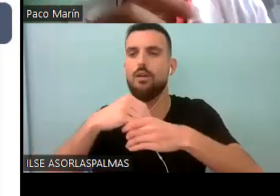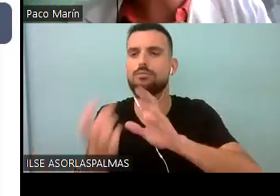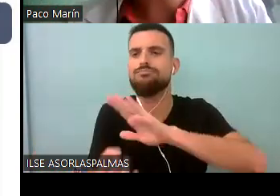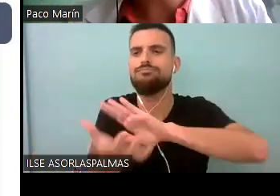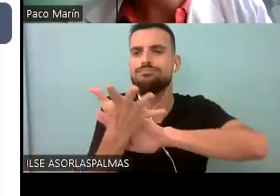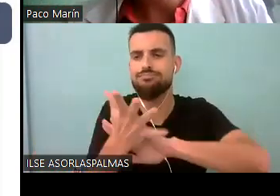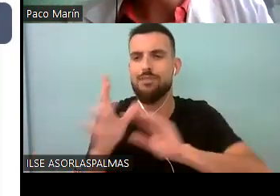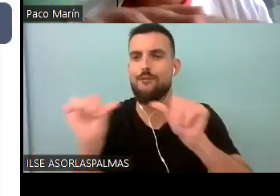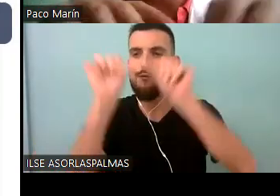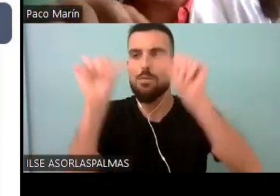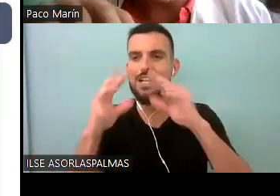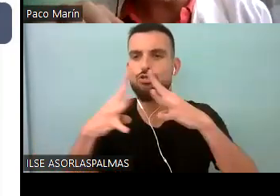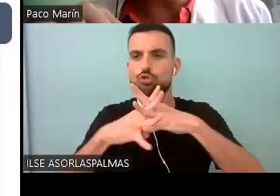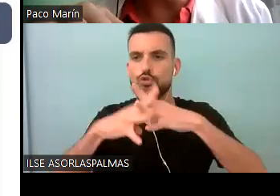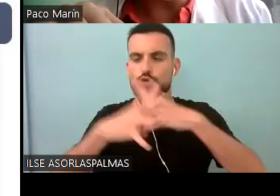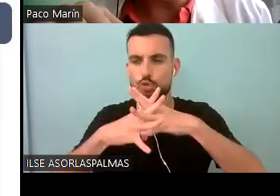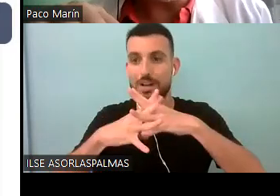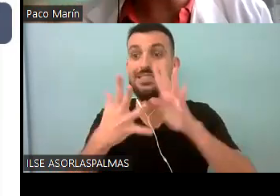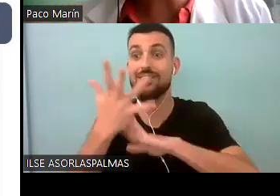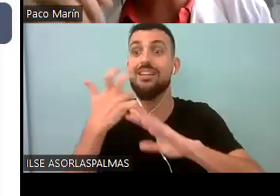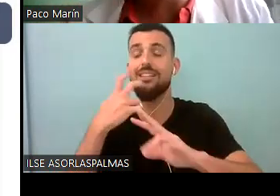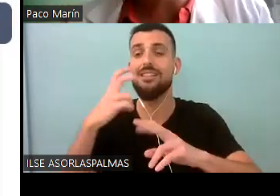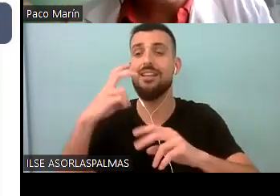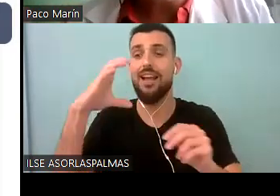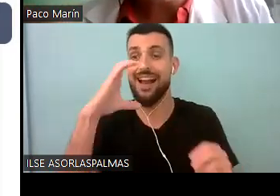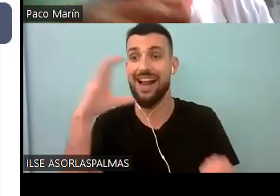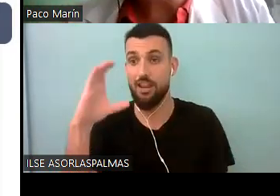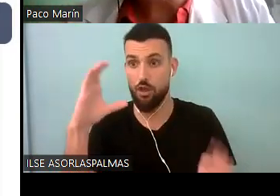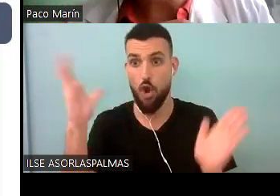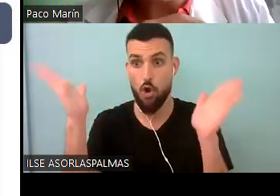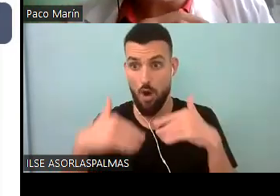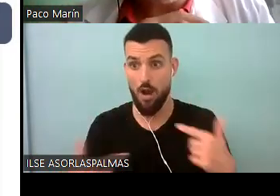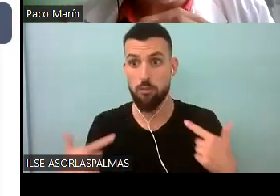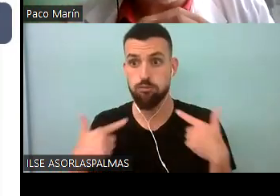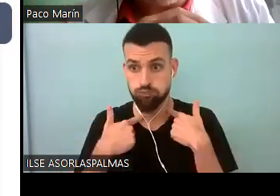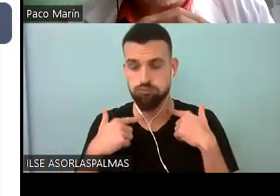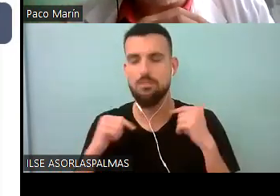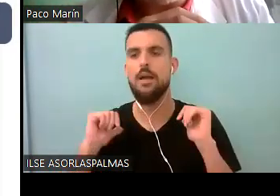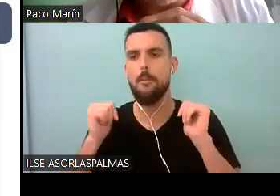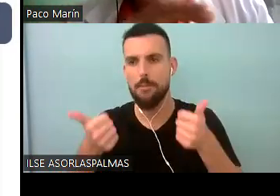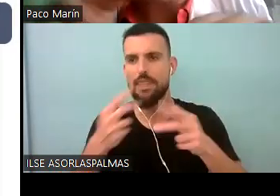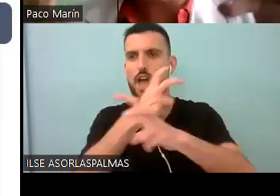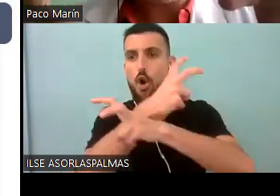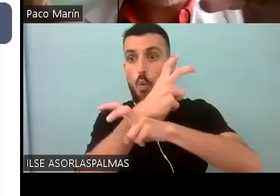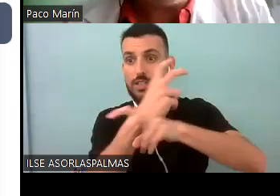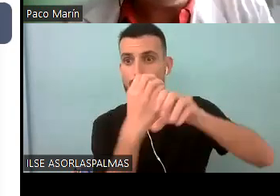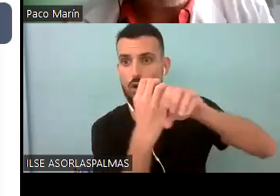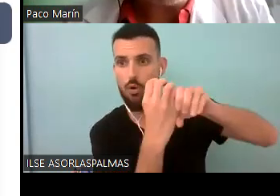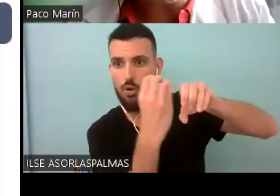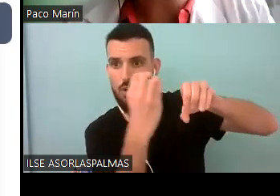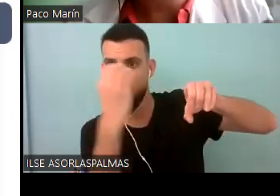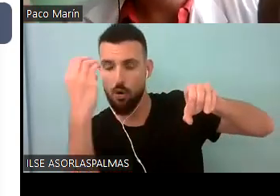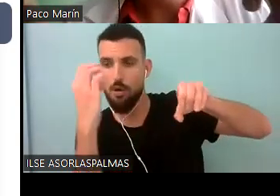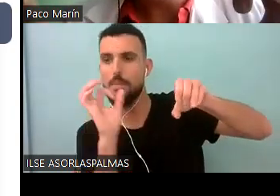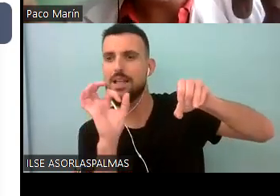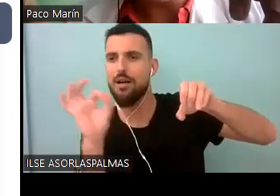fosfato cálcico, de manera que una pérdida de calcio fundamentalmente va asociada muchas veces a una pérdida de fosfato. Veremos también